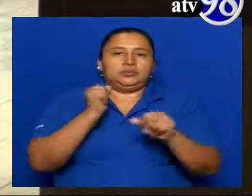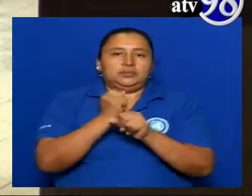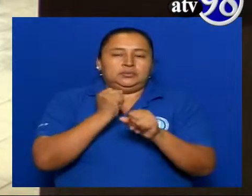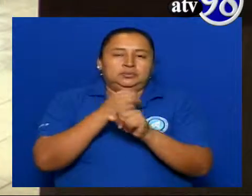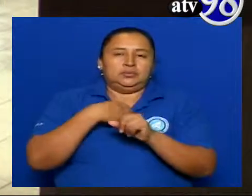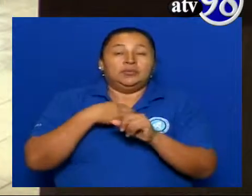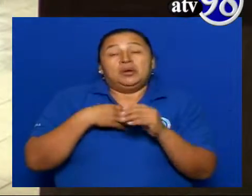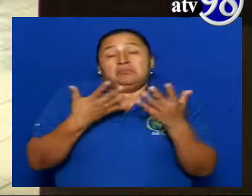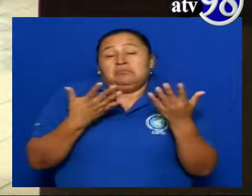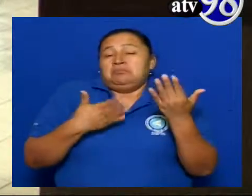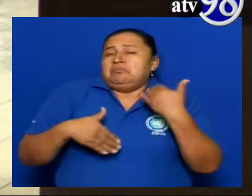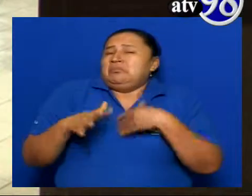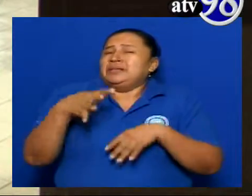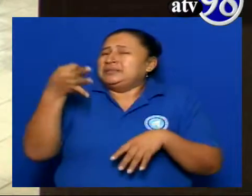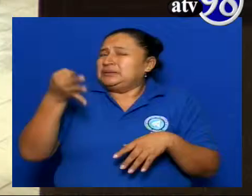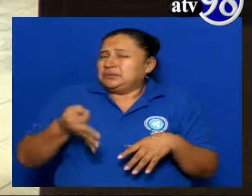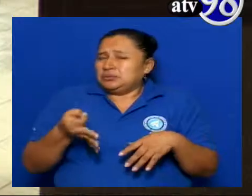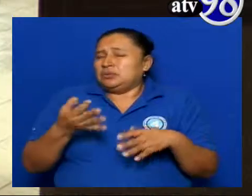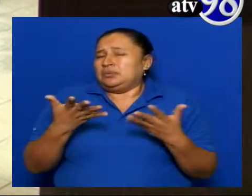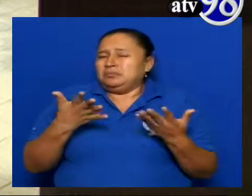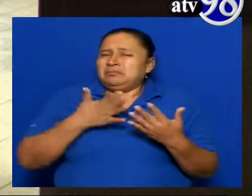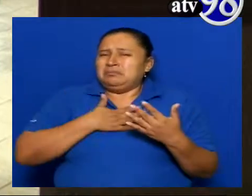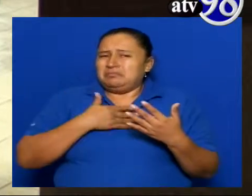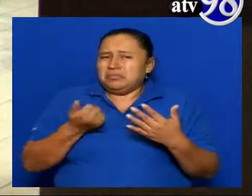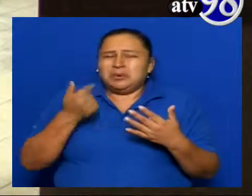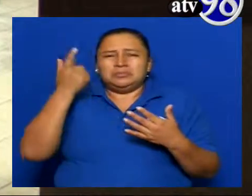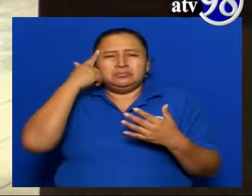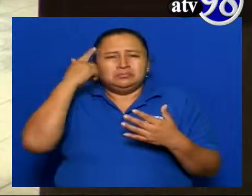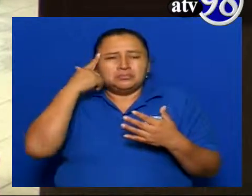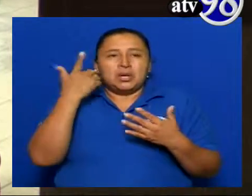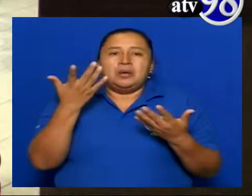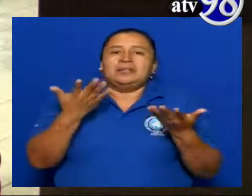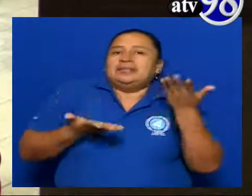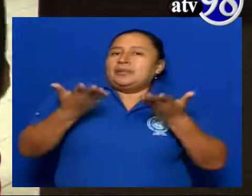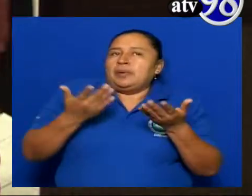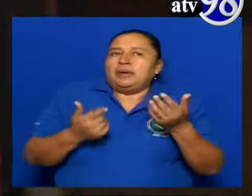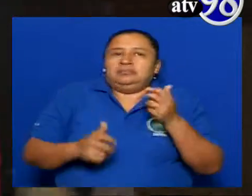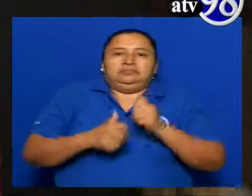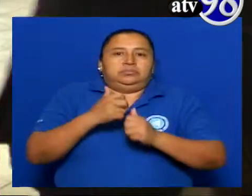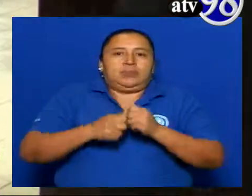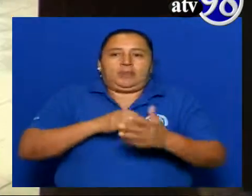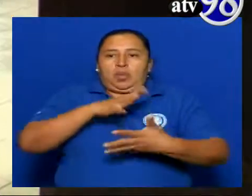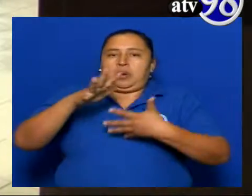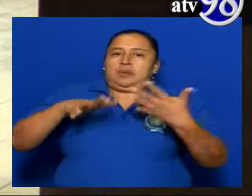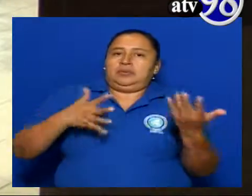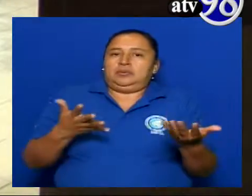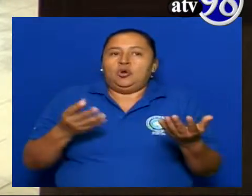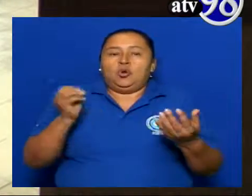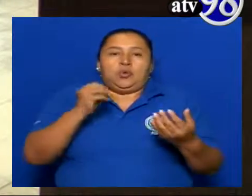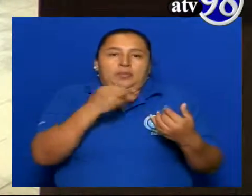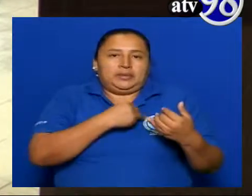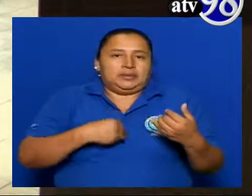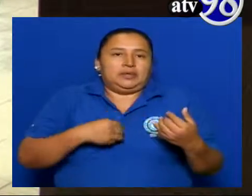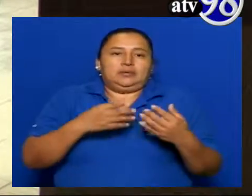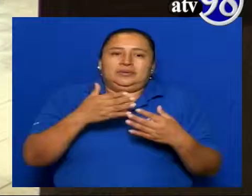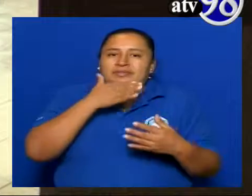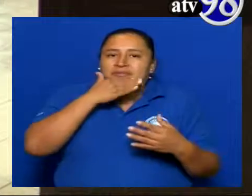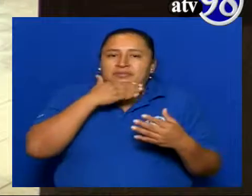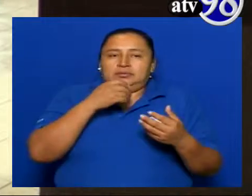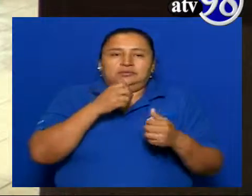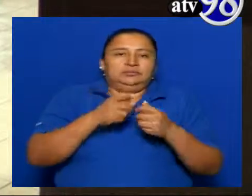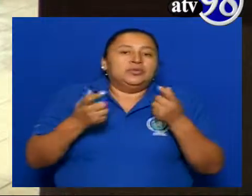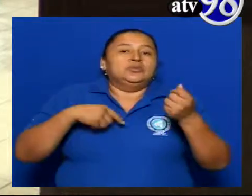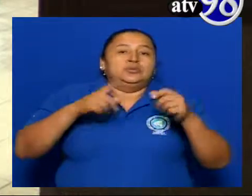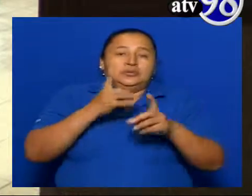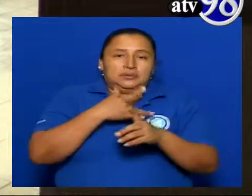seguridad y protección al momento de una crisis o de una inestabilidad en una institución, que se pueda